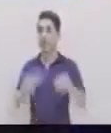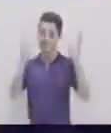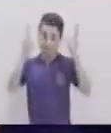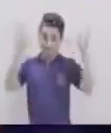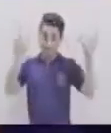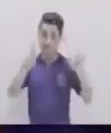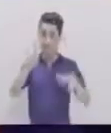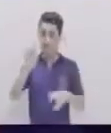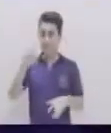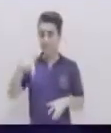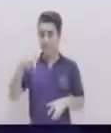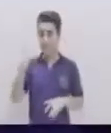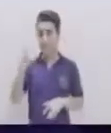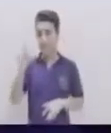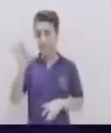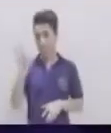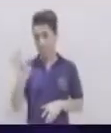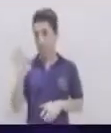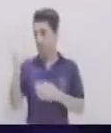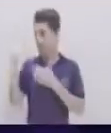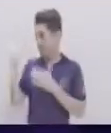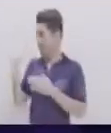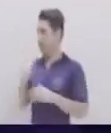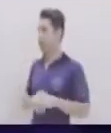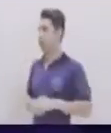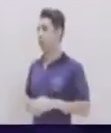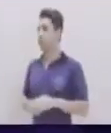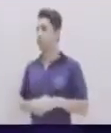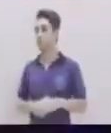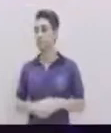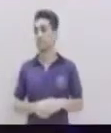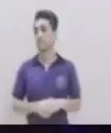Tuma, venado.